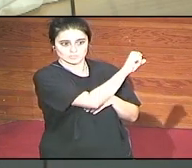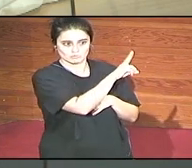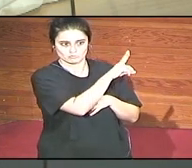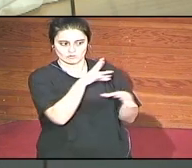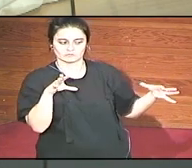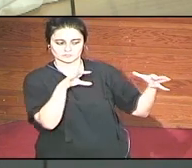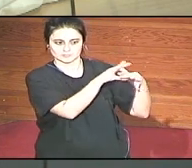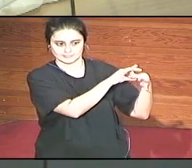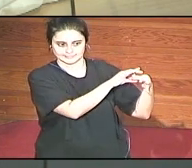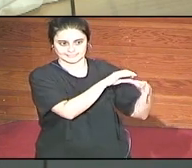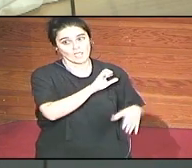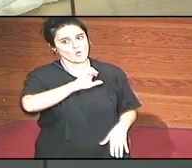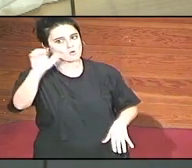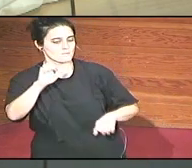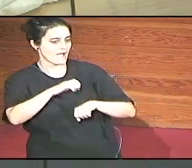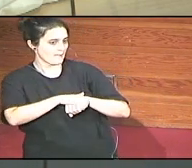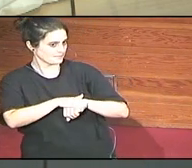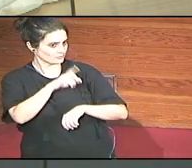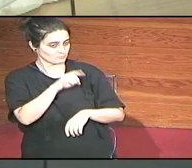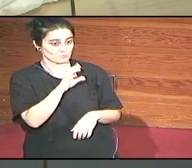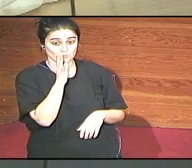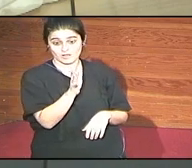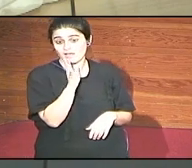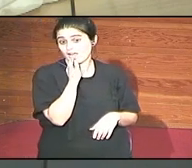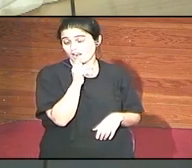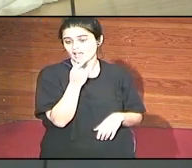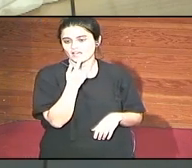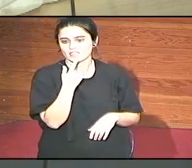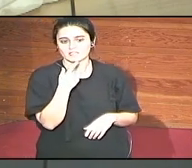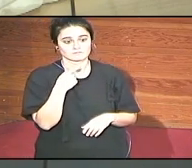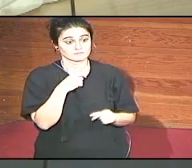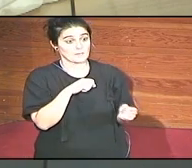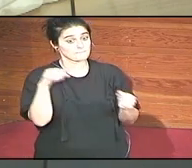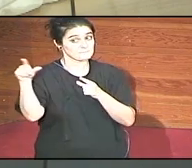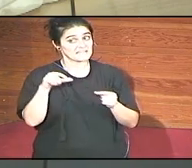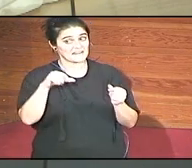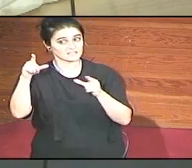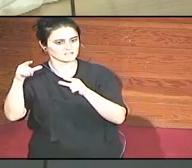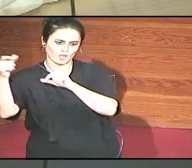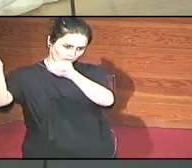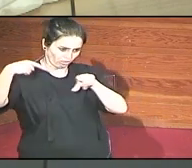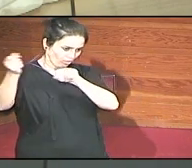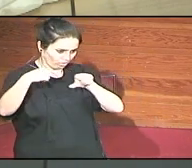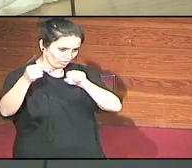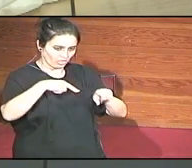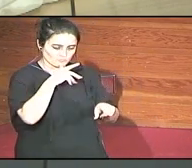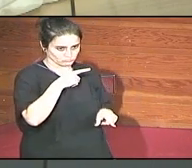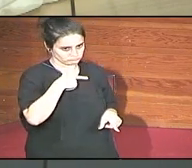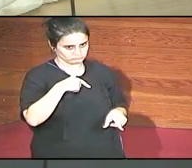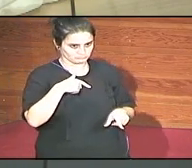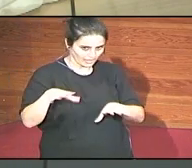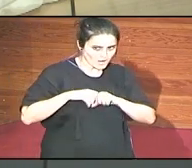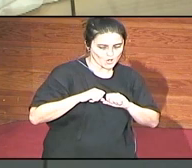amigo de europa sobre todo ahora que dice que le mandemos los inmigrantes que los que los acogen kagamé es muy listo que hagan es un tipo